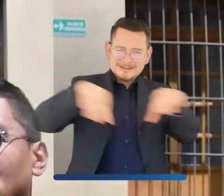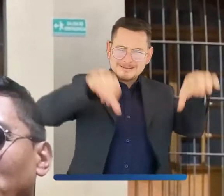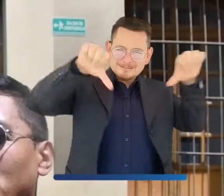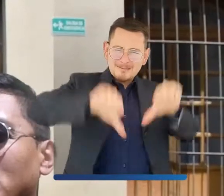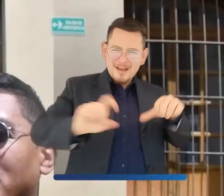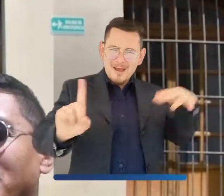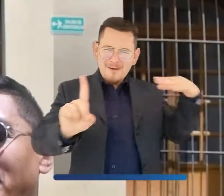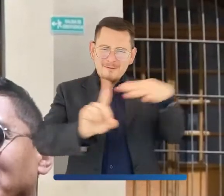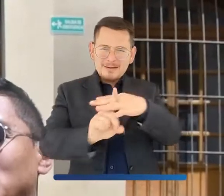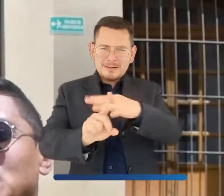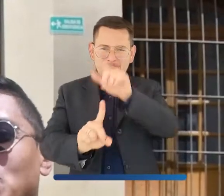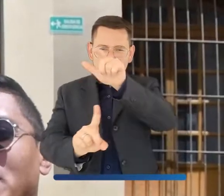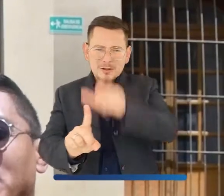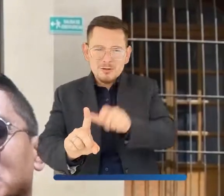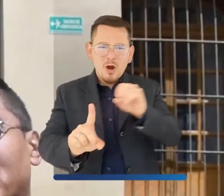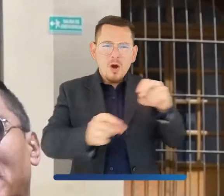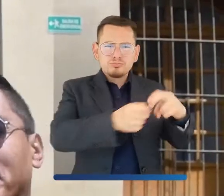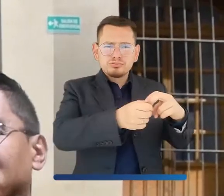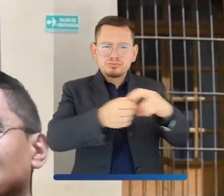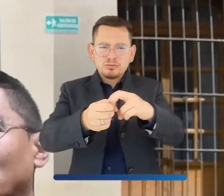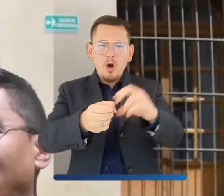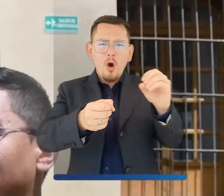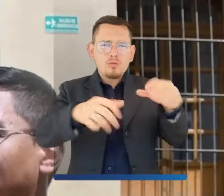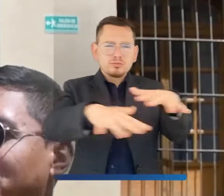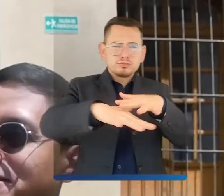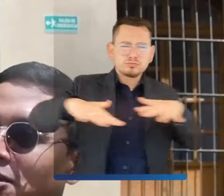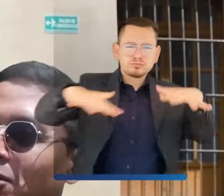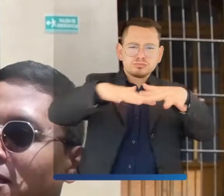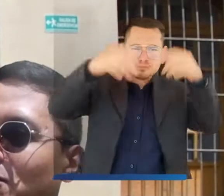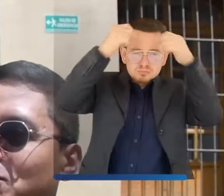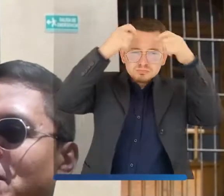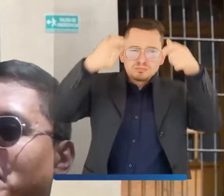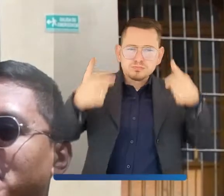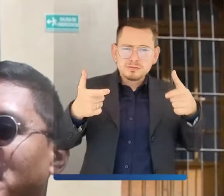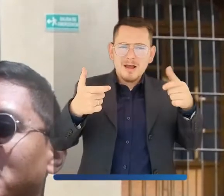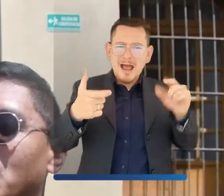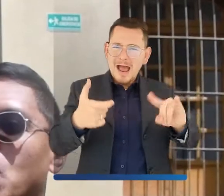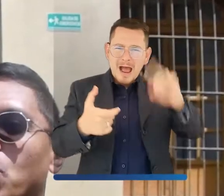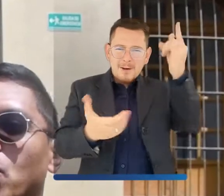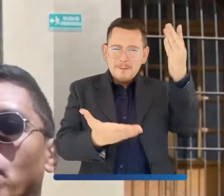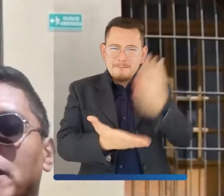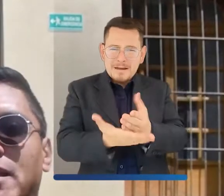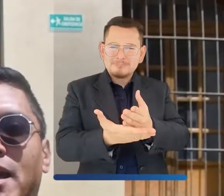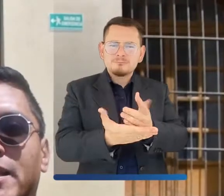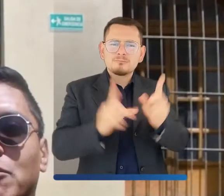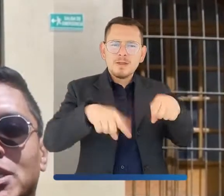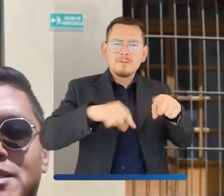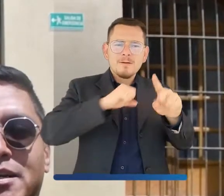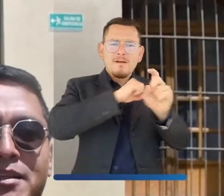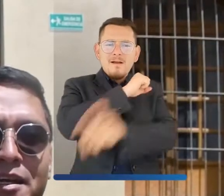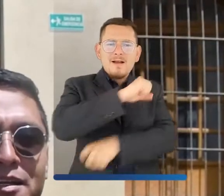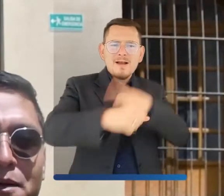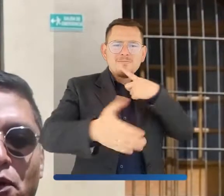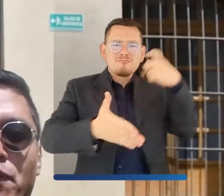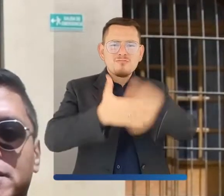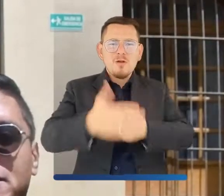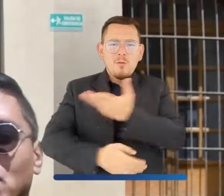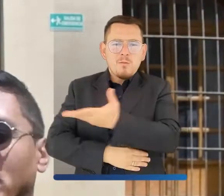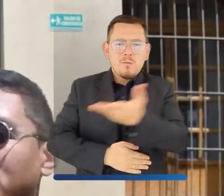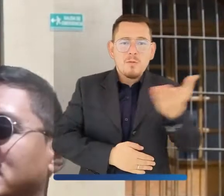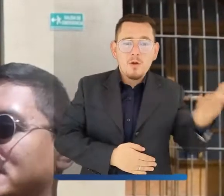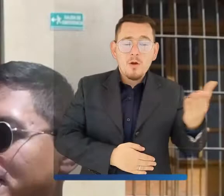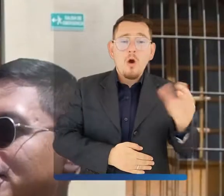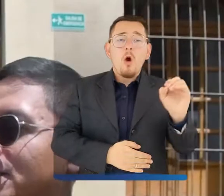he tenido la oportunidad de trabajar en otros colegios, pero el ambiente escolar que hay en este colegio es un ambiente muy familiar, de mucha cercanía entre profes